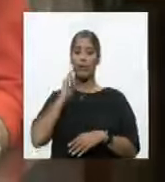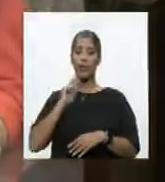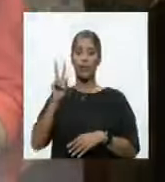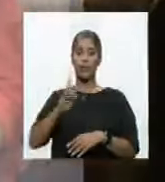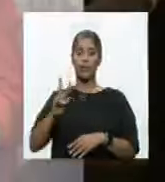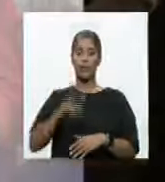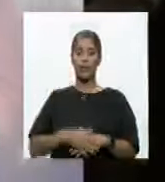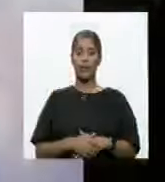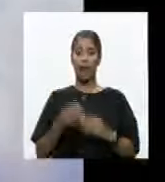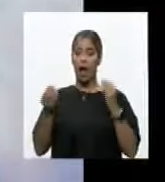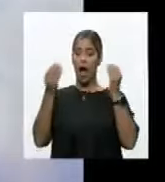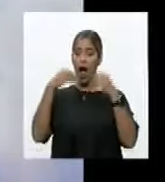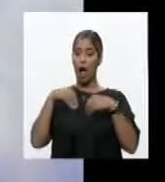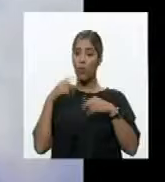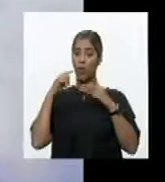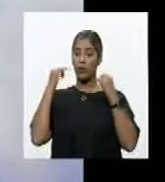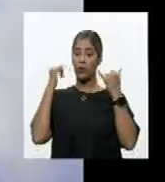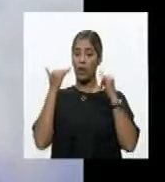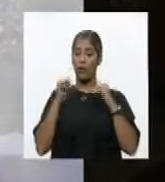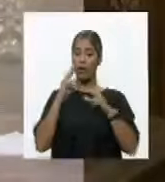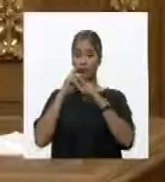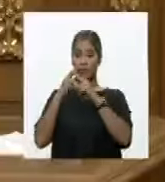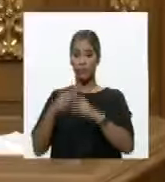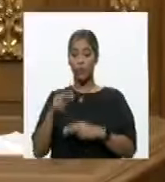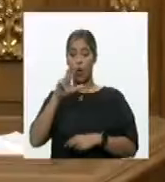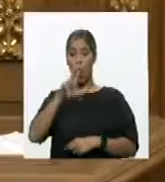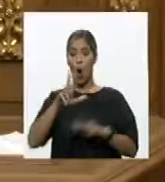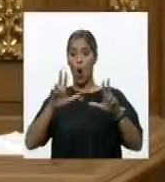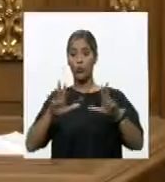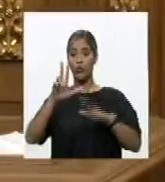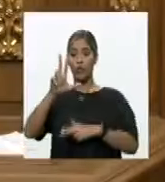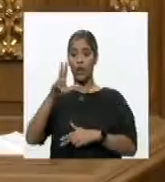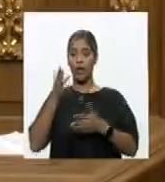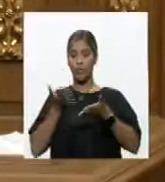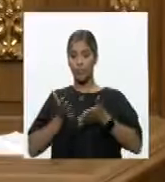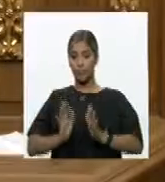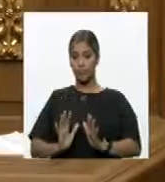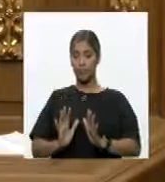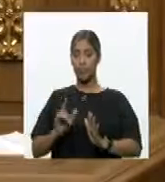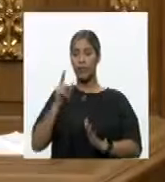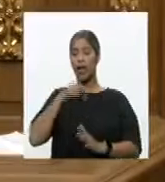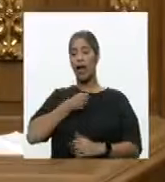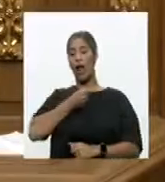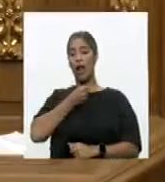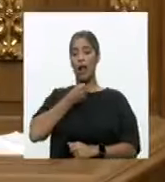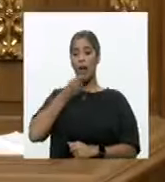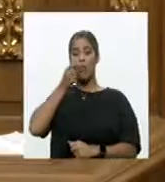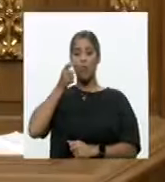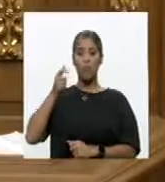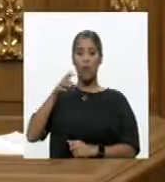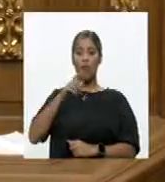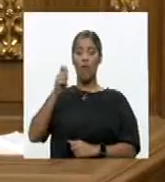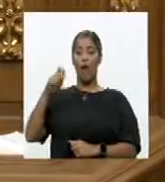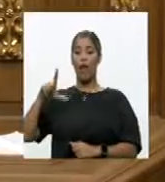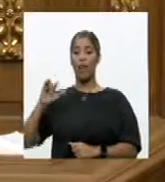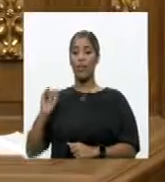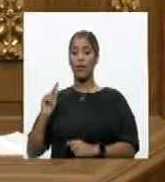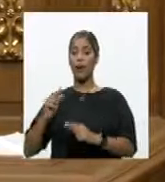Venezuela, acuerdo para conmemorar el 83 aniversario del natalicio del cantautor del pueblo, Alí